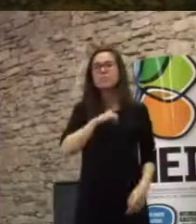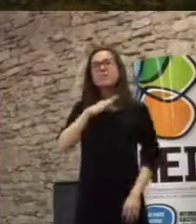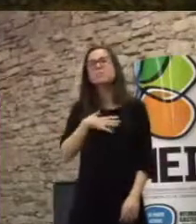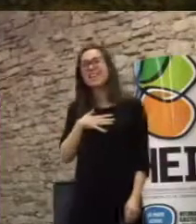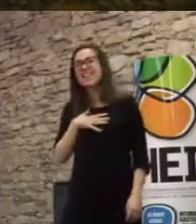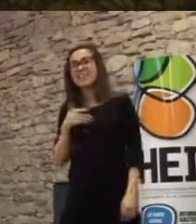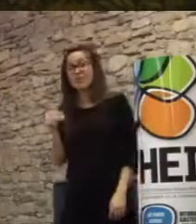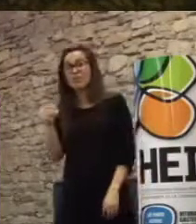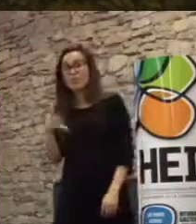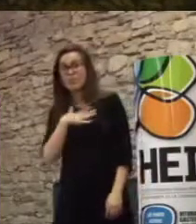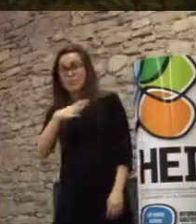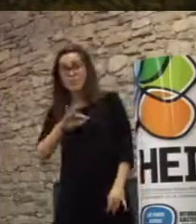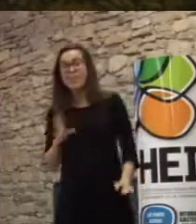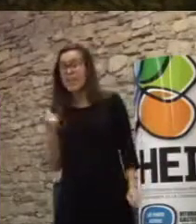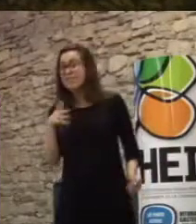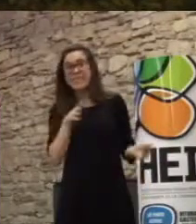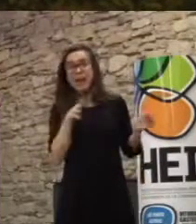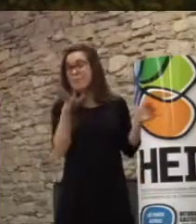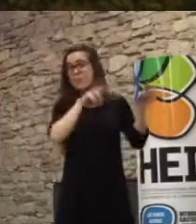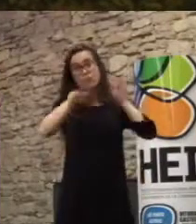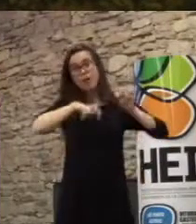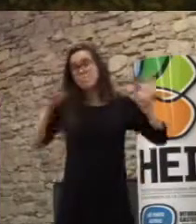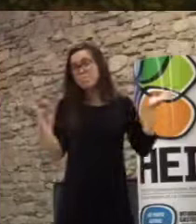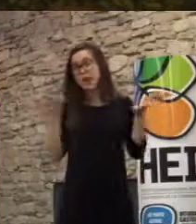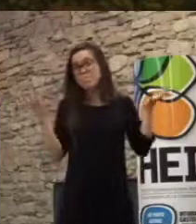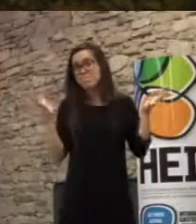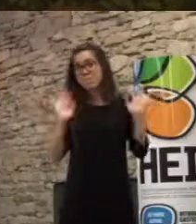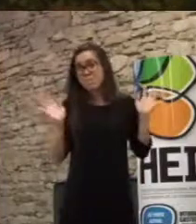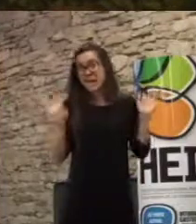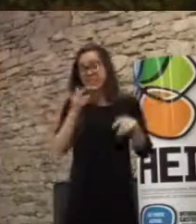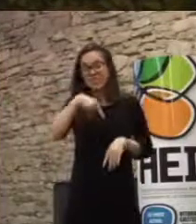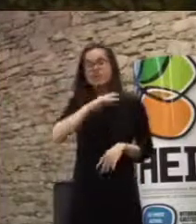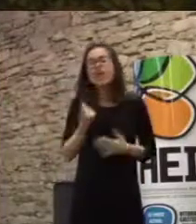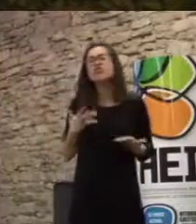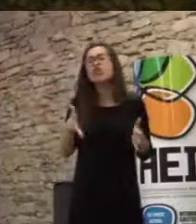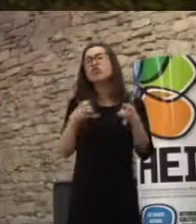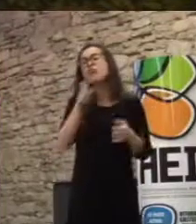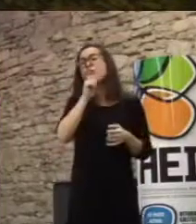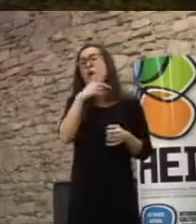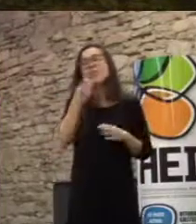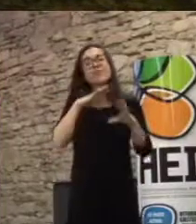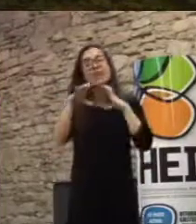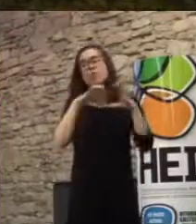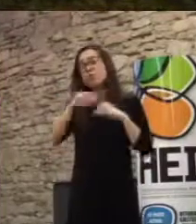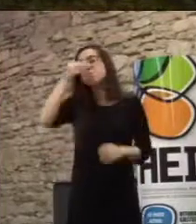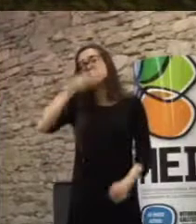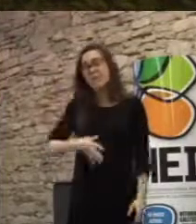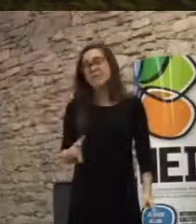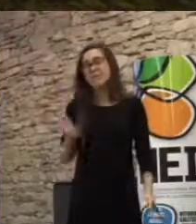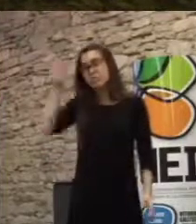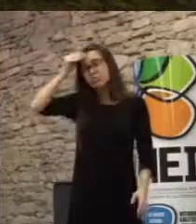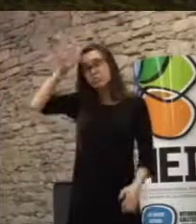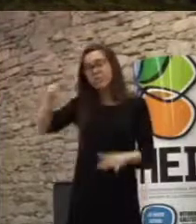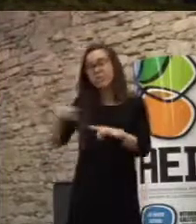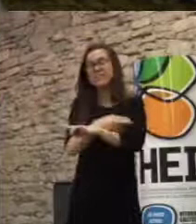que encontrar el camino para conseguirlo ya sabéis y para conseguirlo tenemos que comunicarnos bien para evitar las suposiciones porque si evitamos las suposiciones